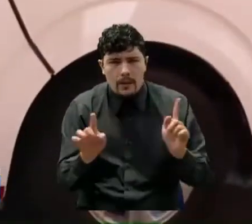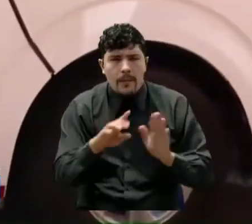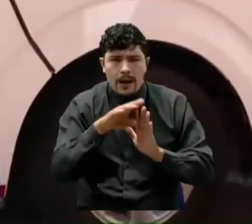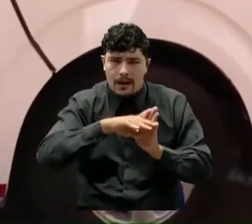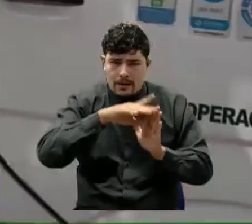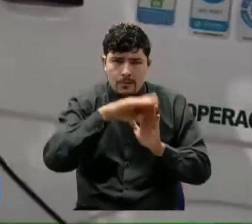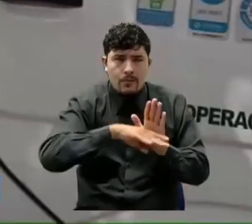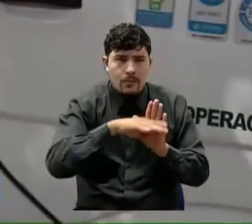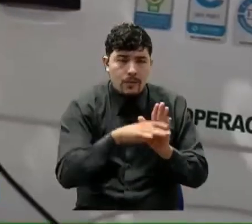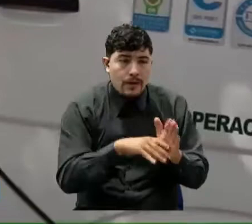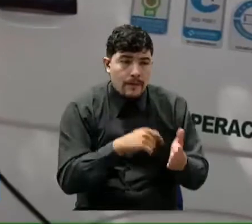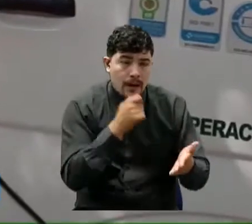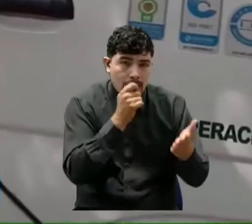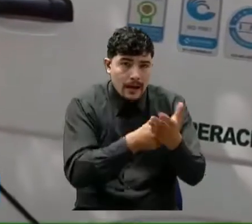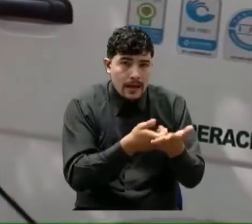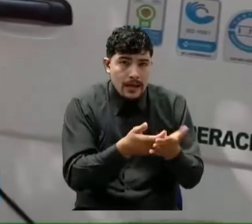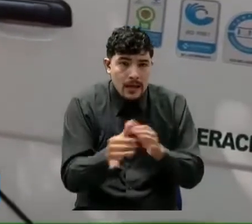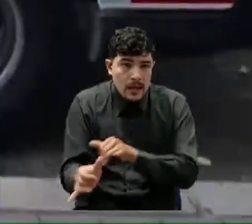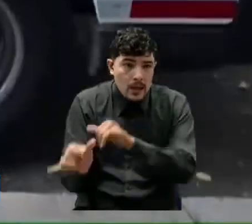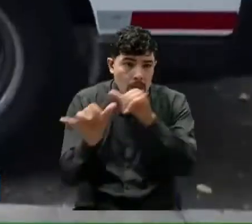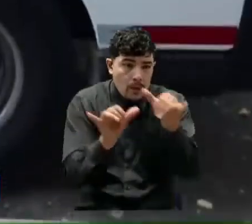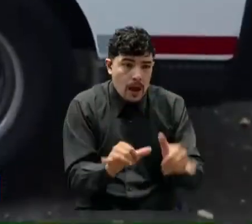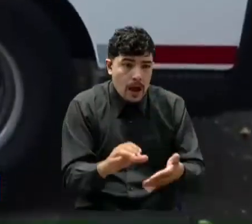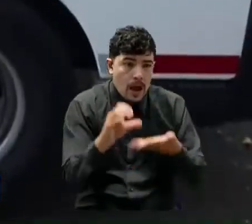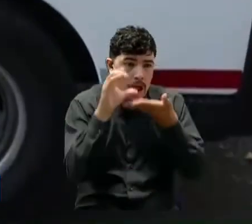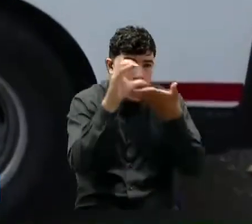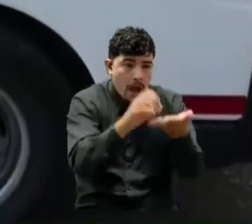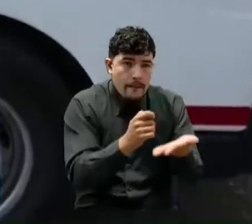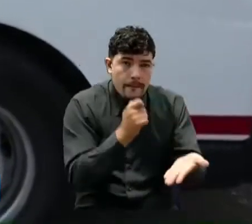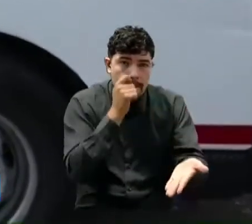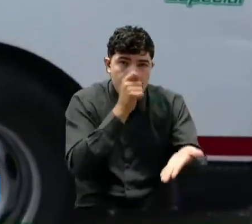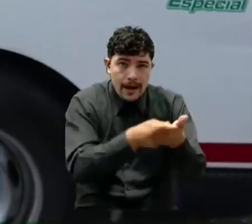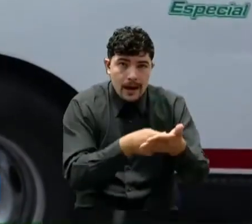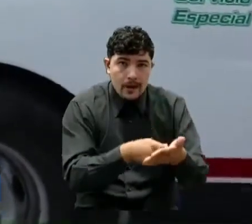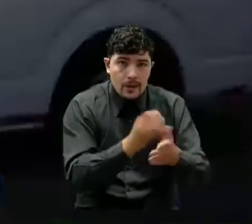cubre rutas en Cúcuta y su área metropolitana para garantizar la seguridad del personal.